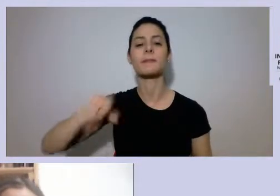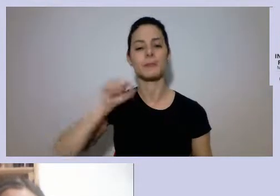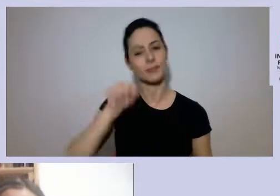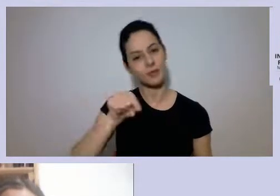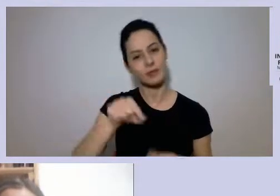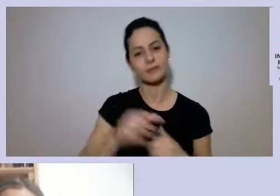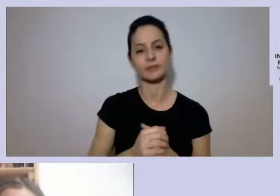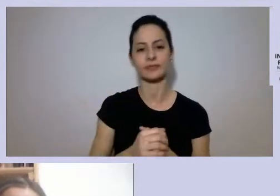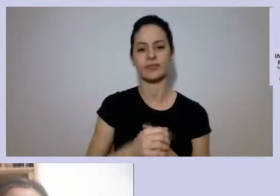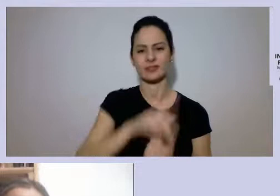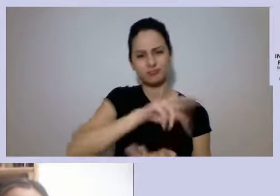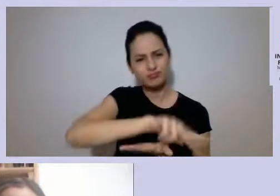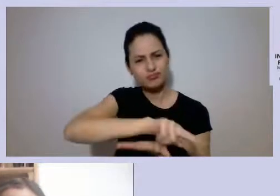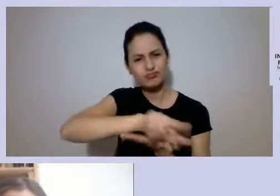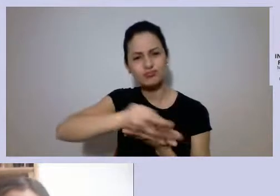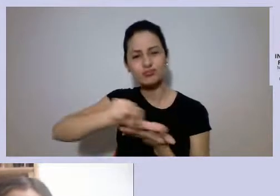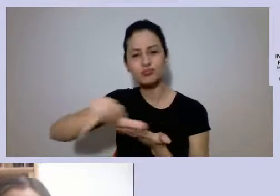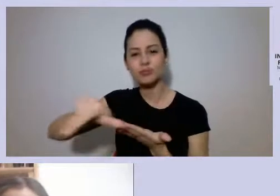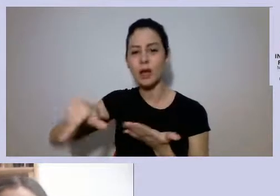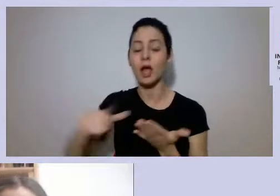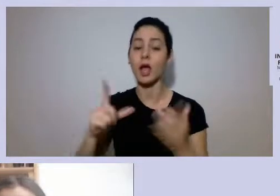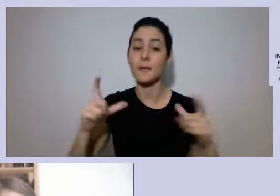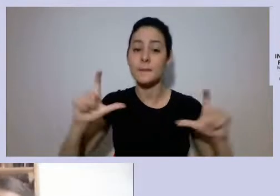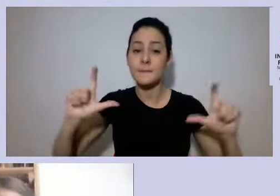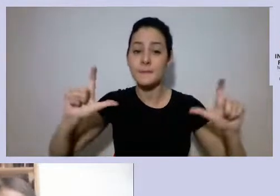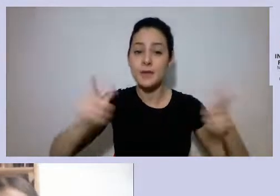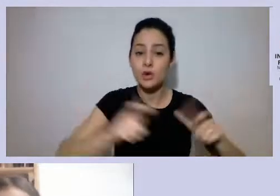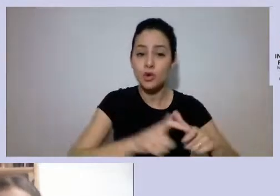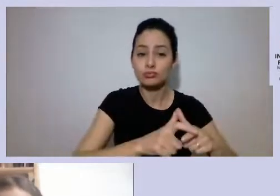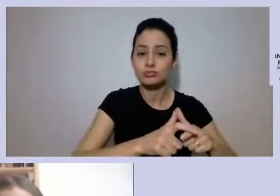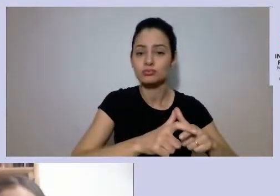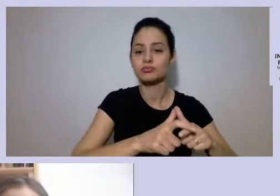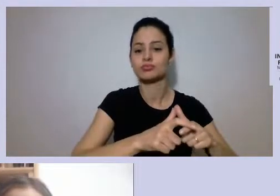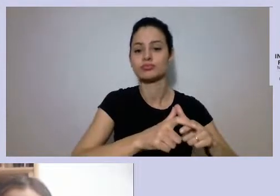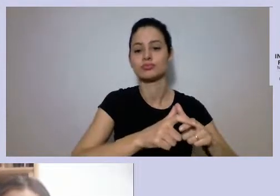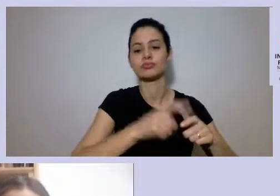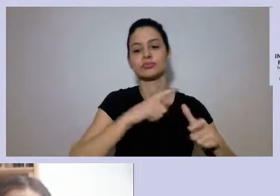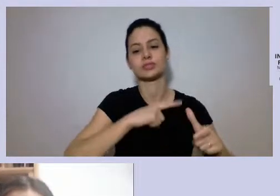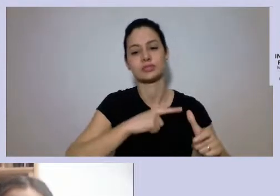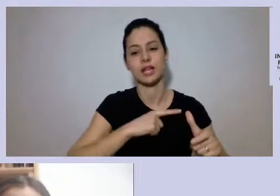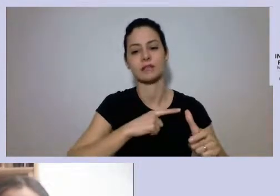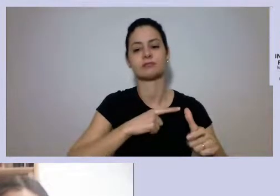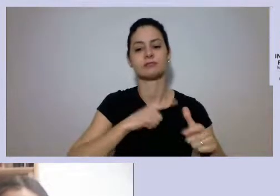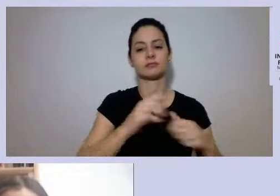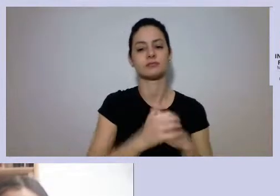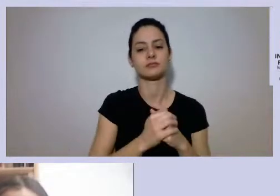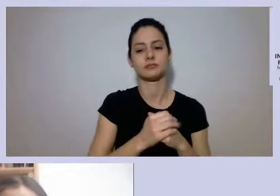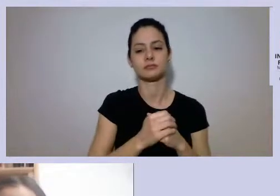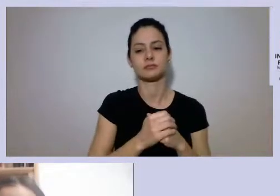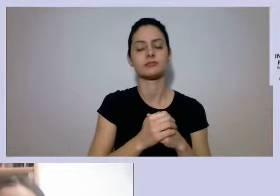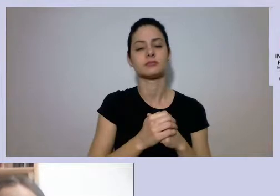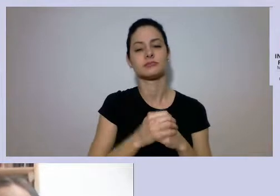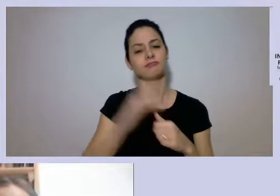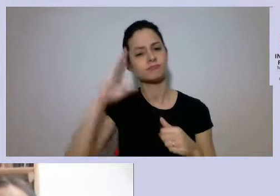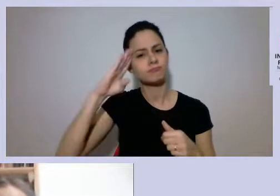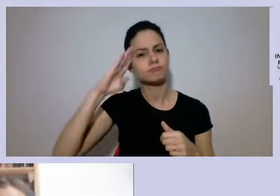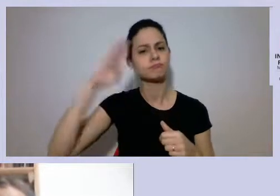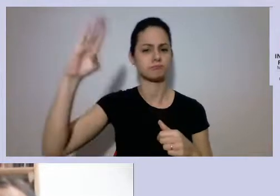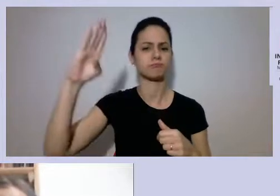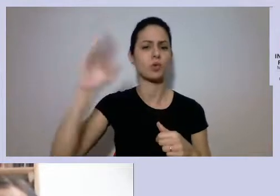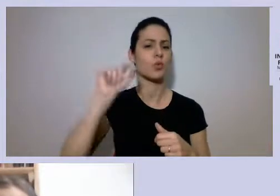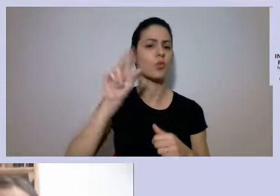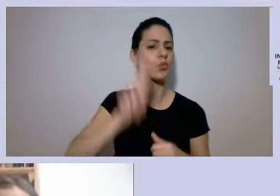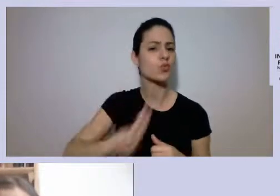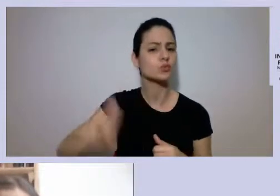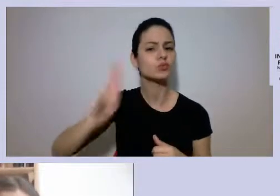gran cantidad de especies, un número menor, que son unas 8 especies principalmente, se utilizan